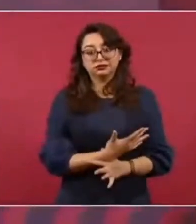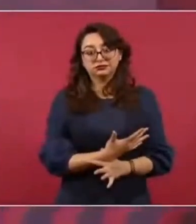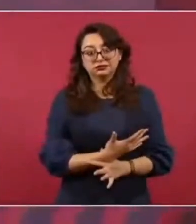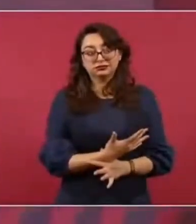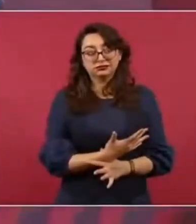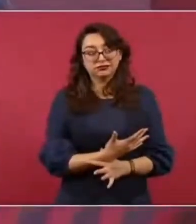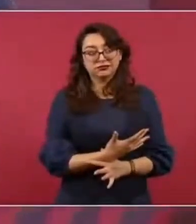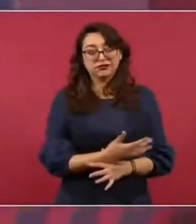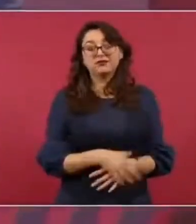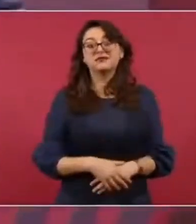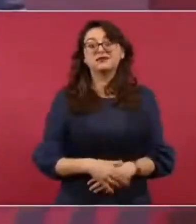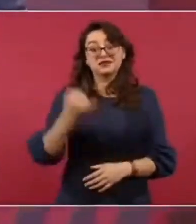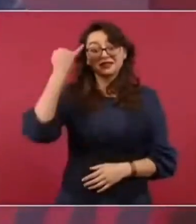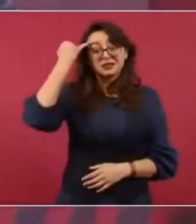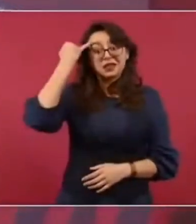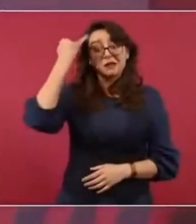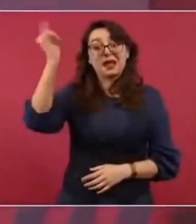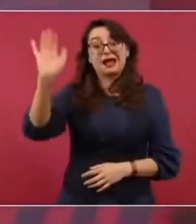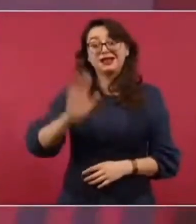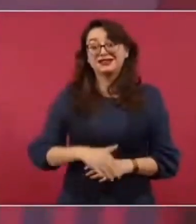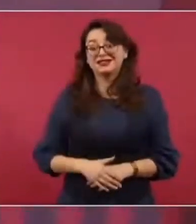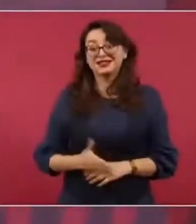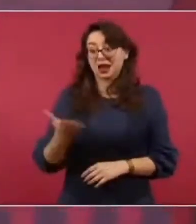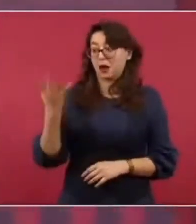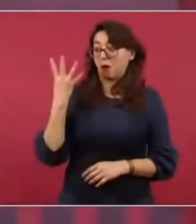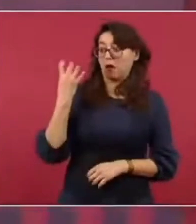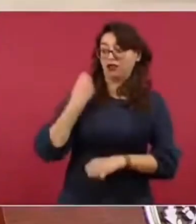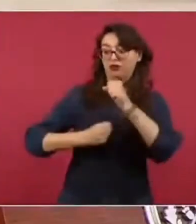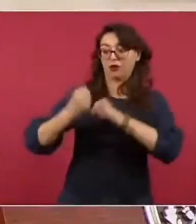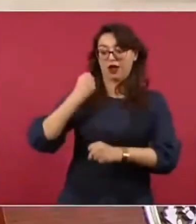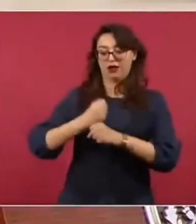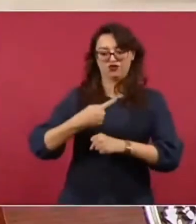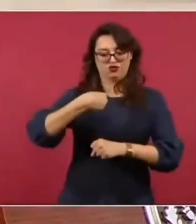Imagínense si yo hubiese aceptado eso.